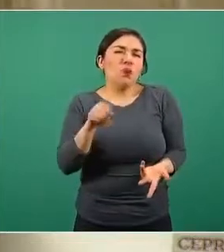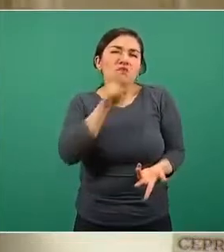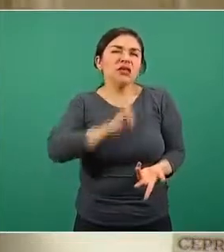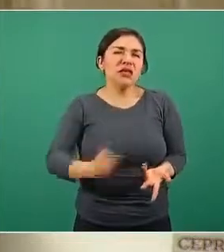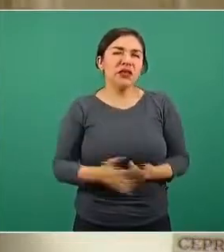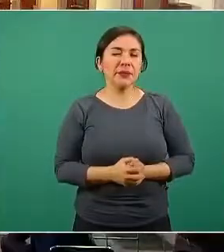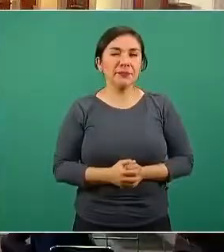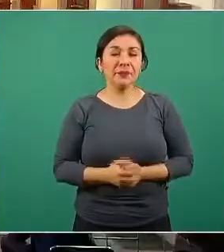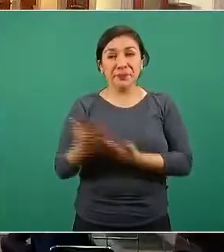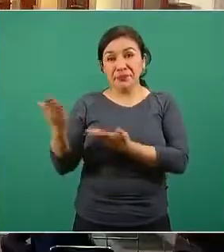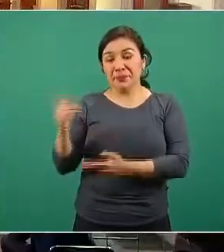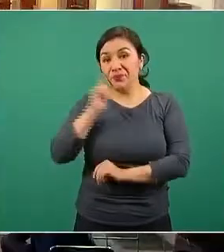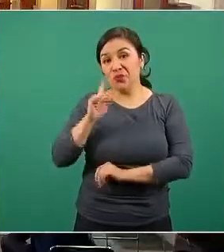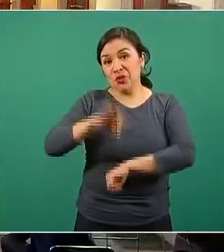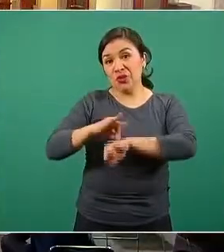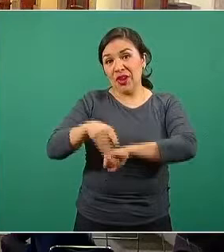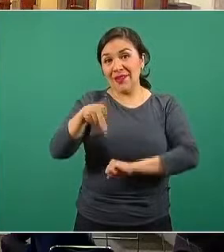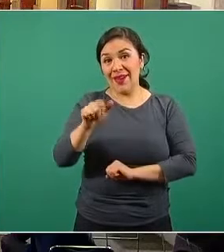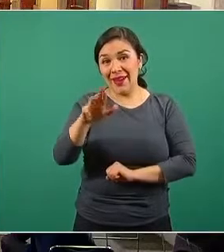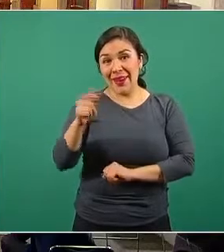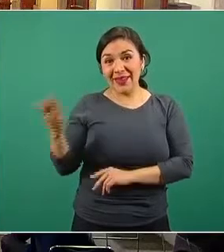Le dejo la palabra a Carla.